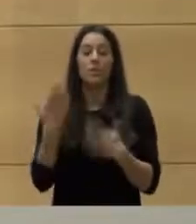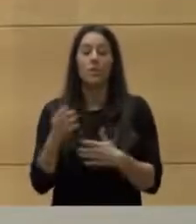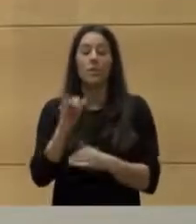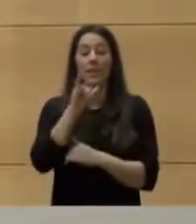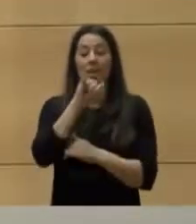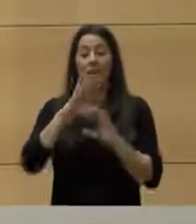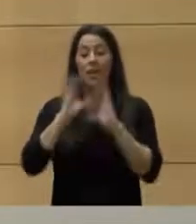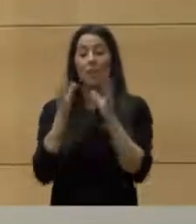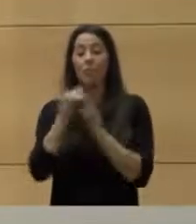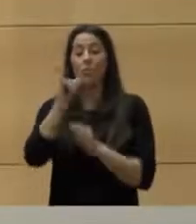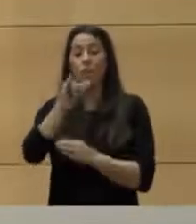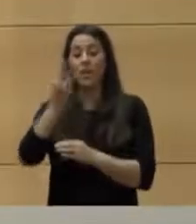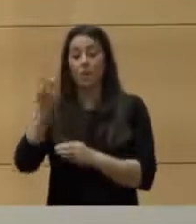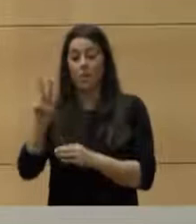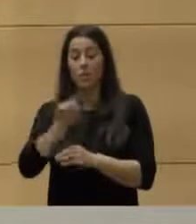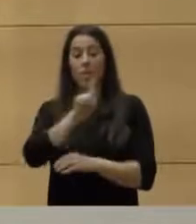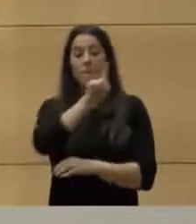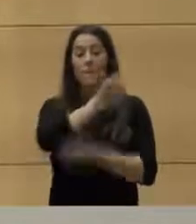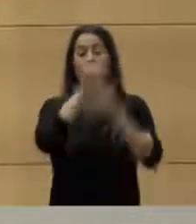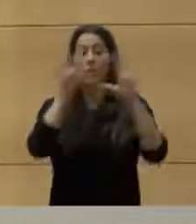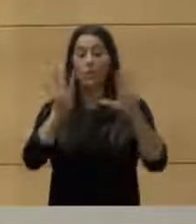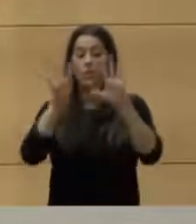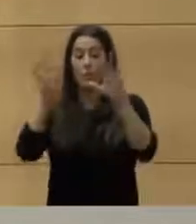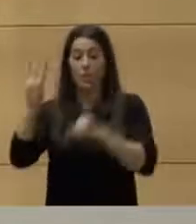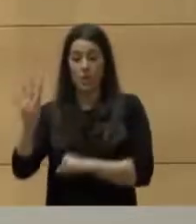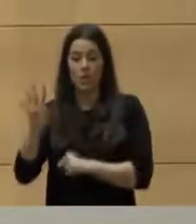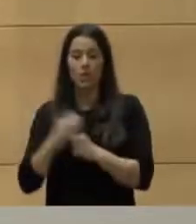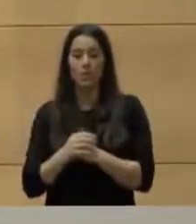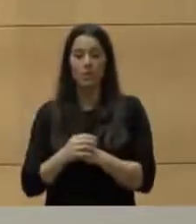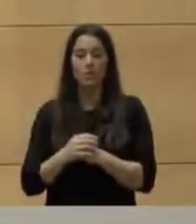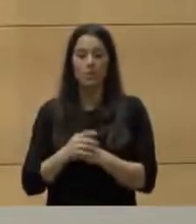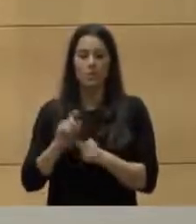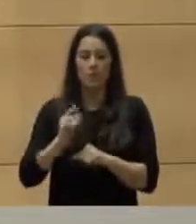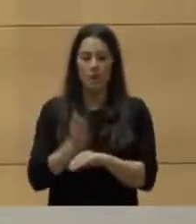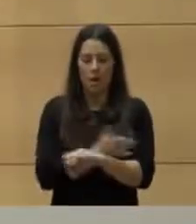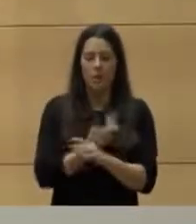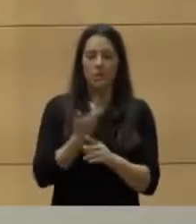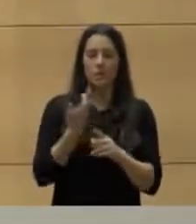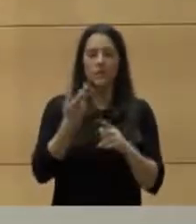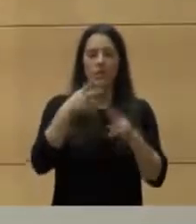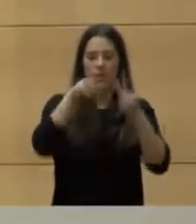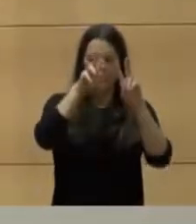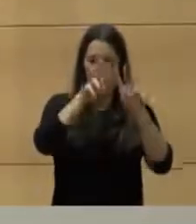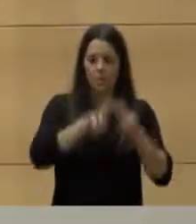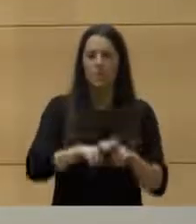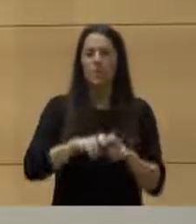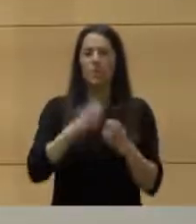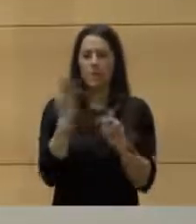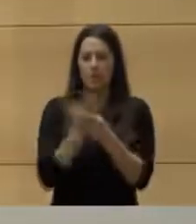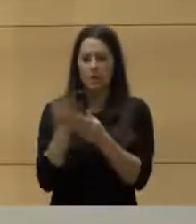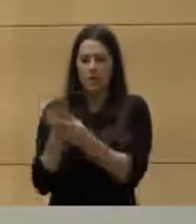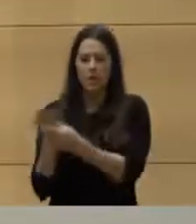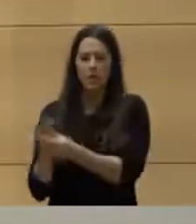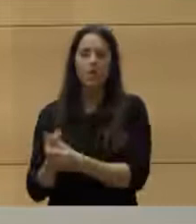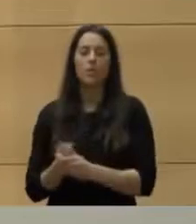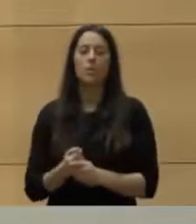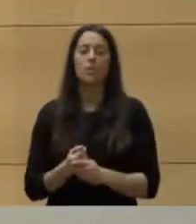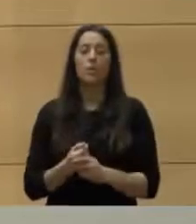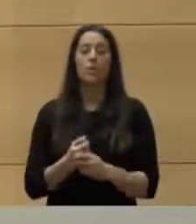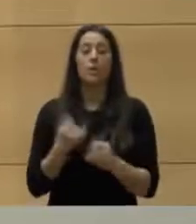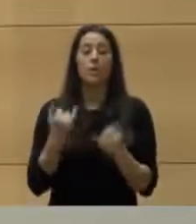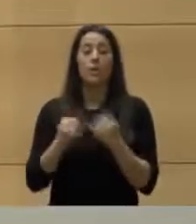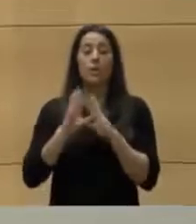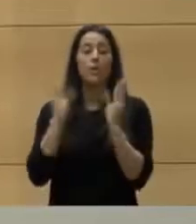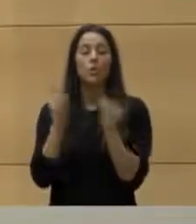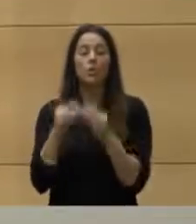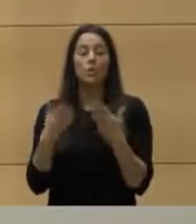año 1994, tras los trabajos dirigidos por Jaime Pastor y Luis Carlos Rejón, produjo una propuesta de Estado